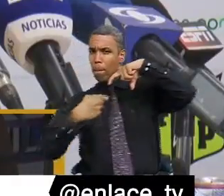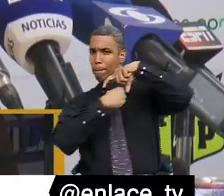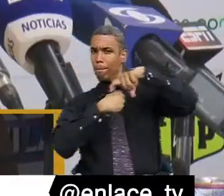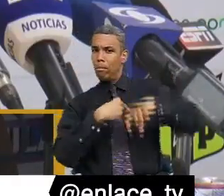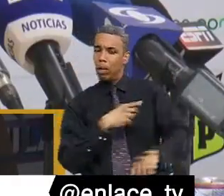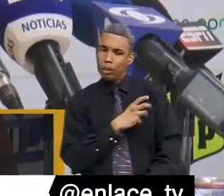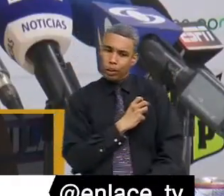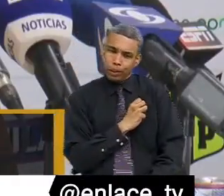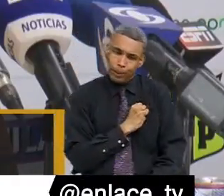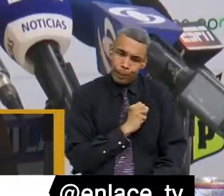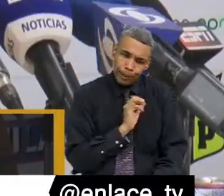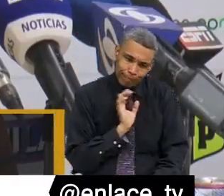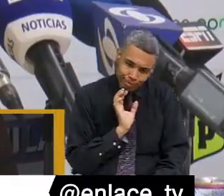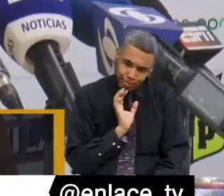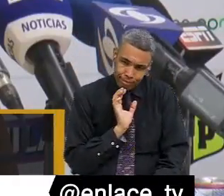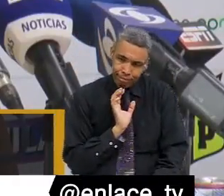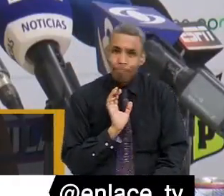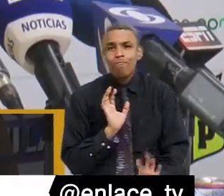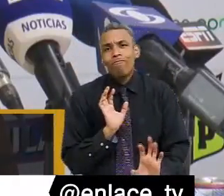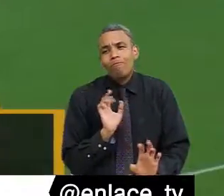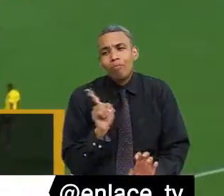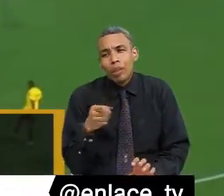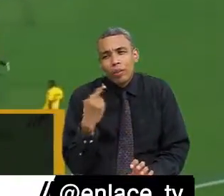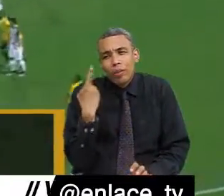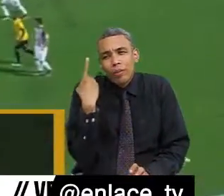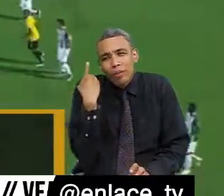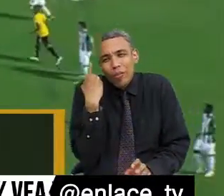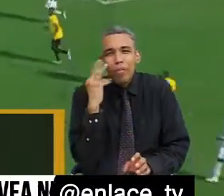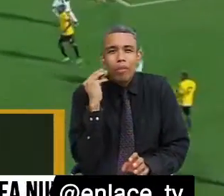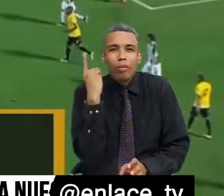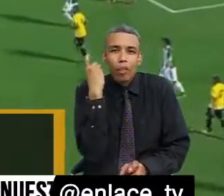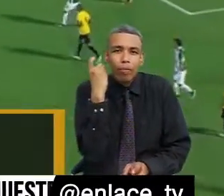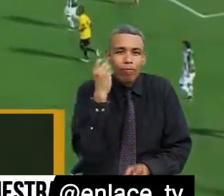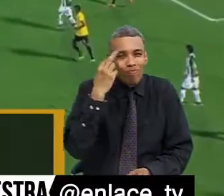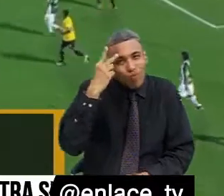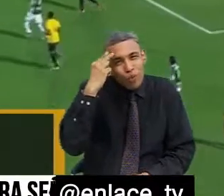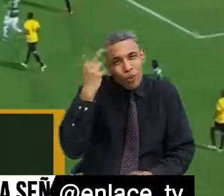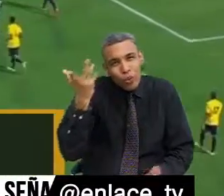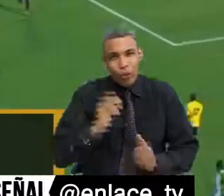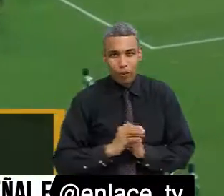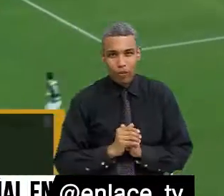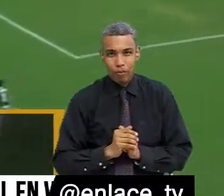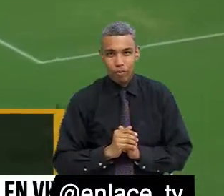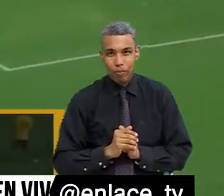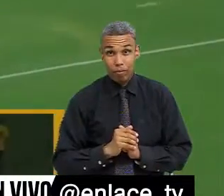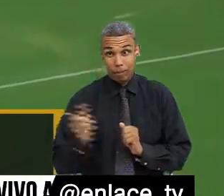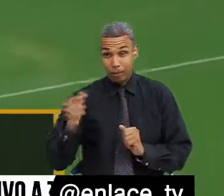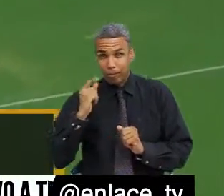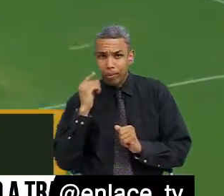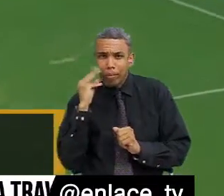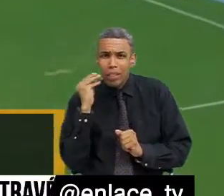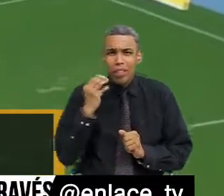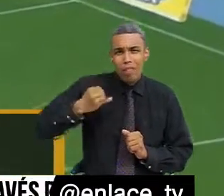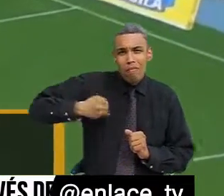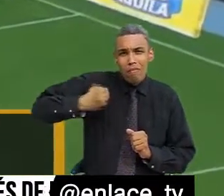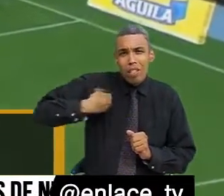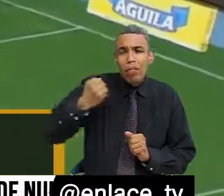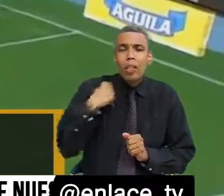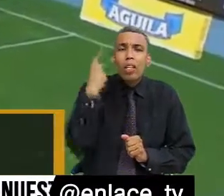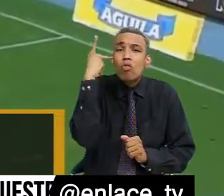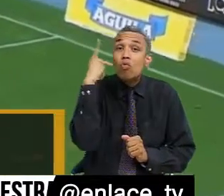pero es razonable un equipo que apenas se armó en 2 días. Menciona que trabajó muy poco con los jugadores, el equipo lo armó en 2 días